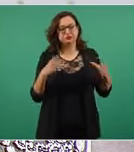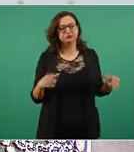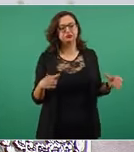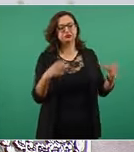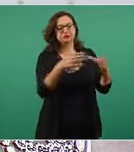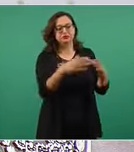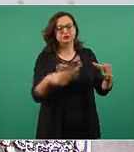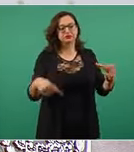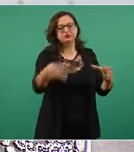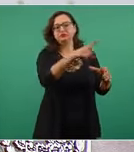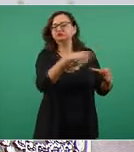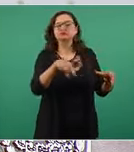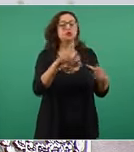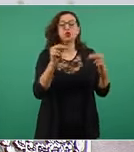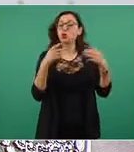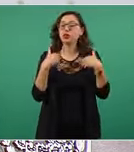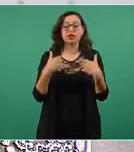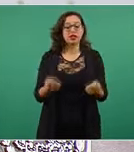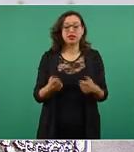del Supremo Poder Conservador